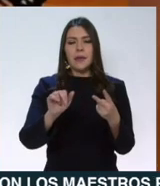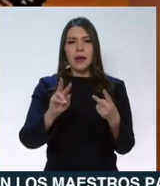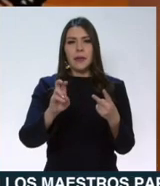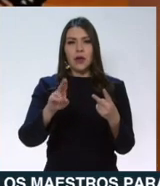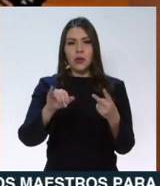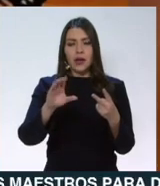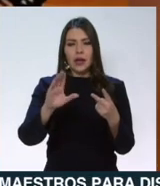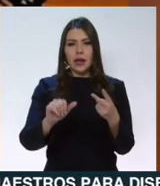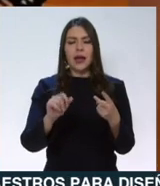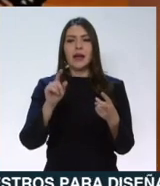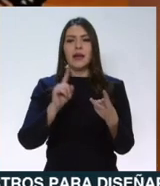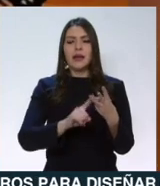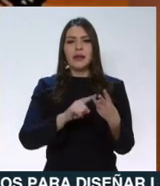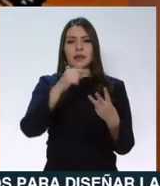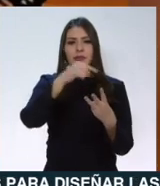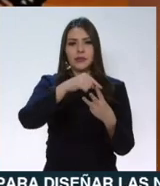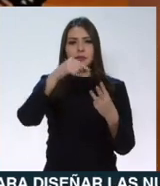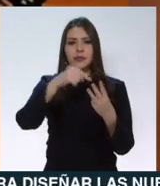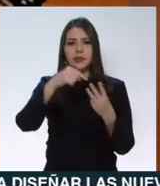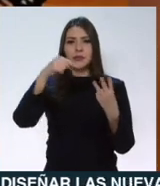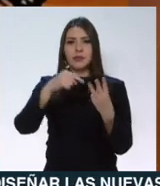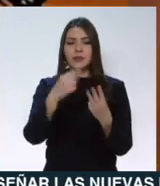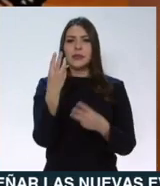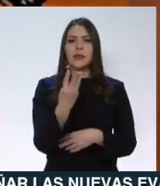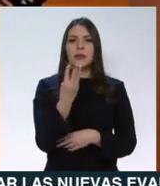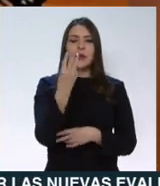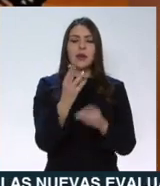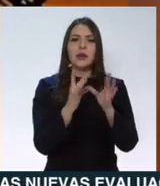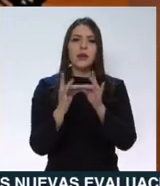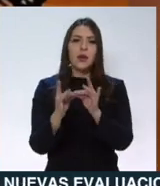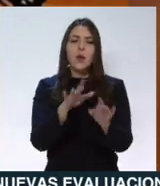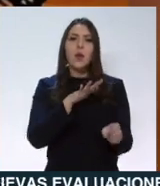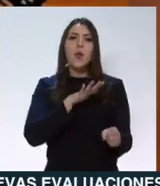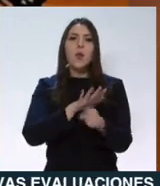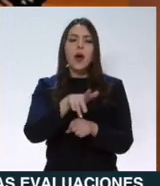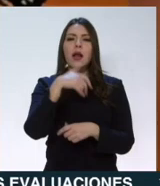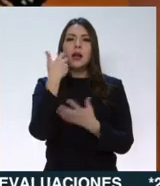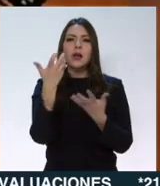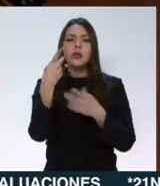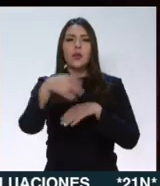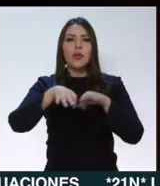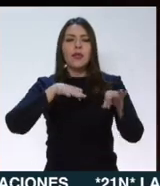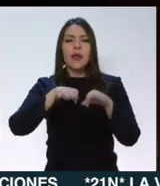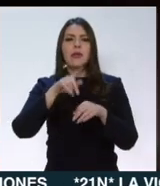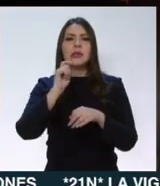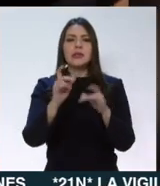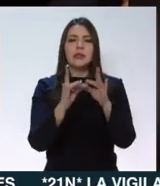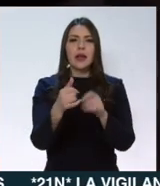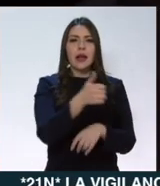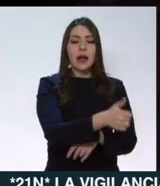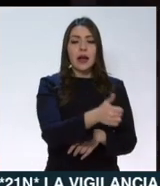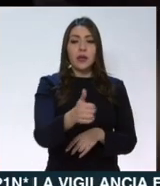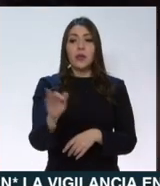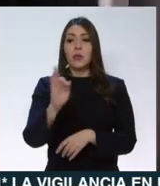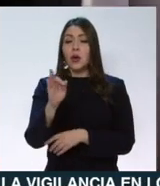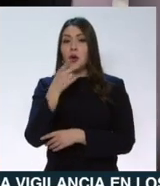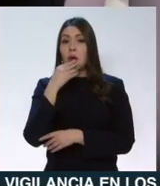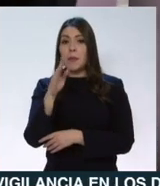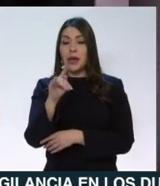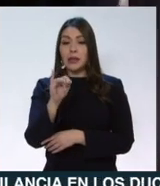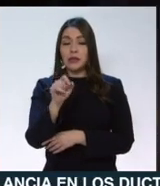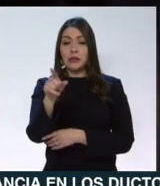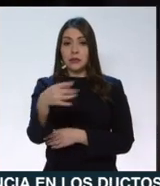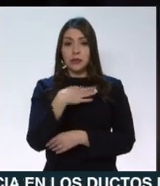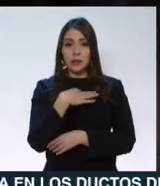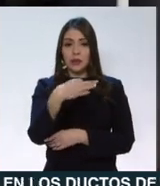Uno a uno se presentaron ante los legisladores para exponer sus planes de trabajo. Batis dijo que de ser seleccionado sería un